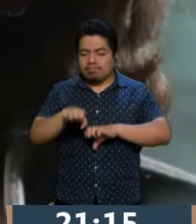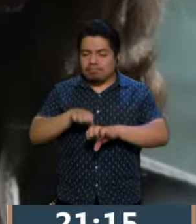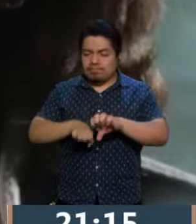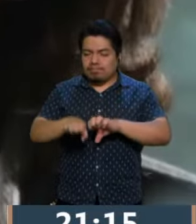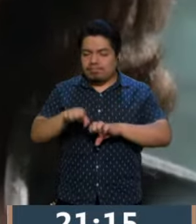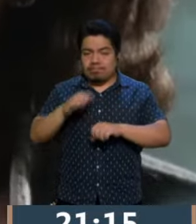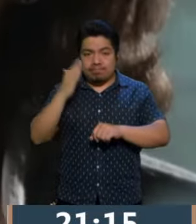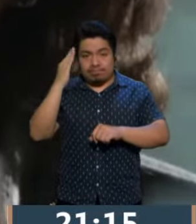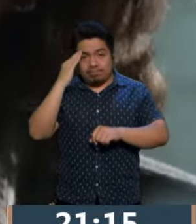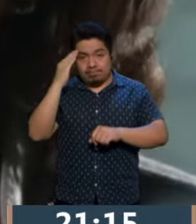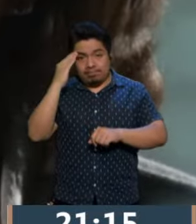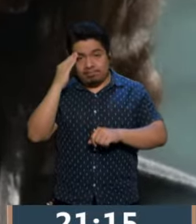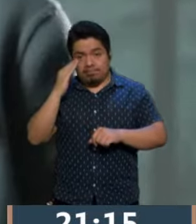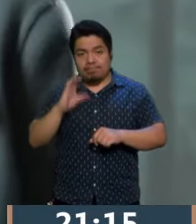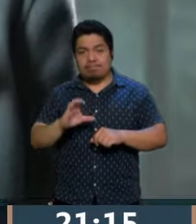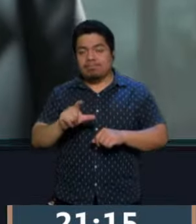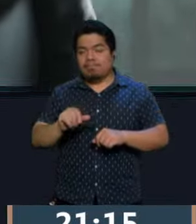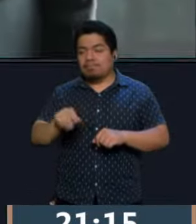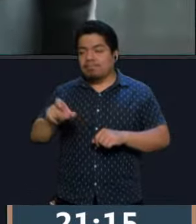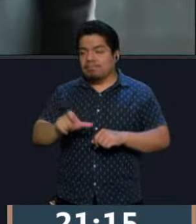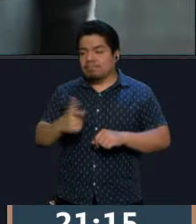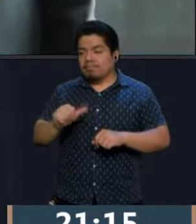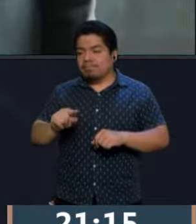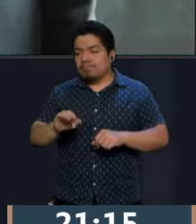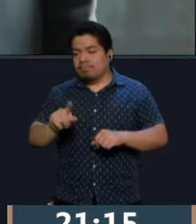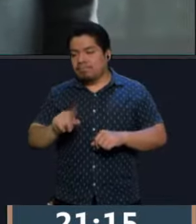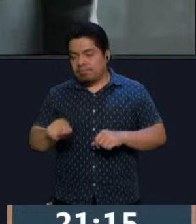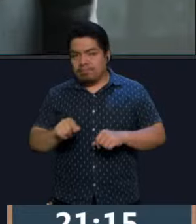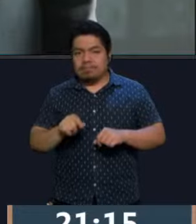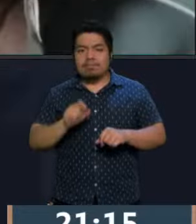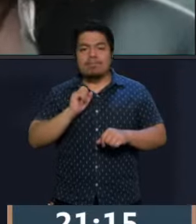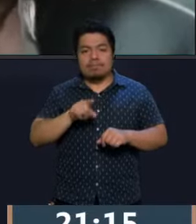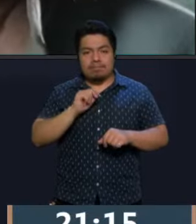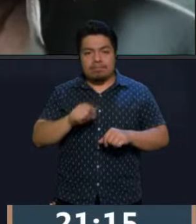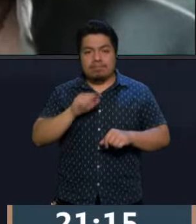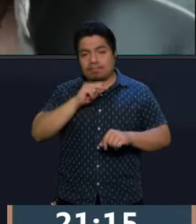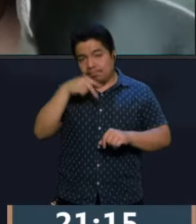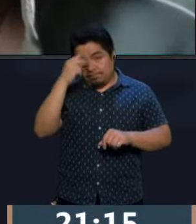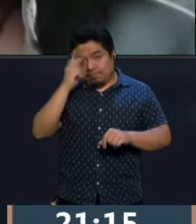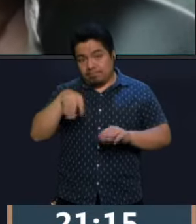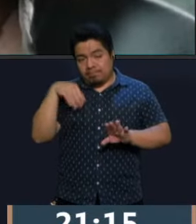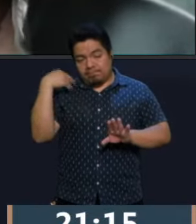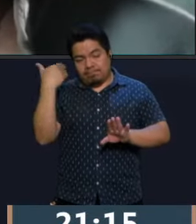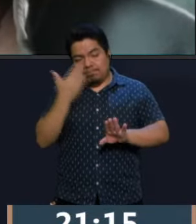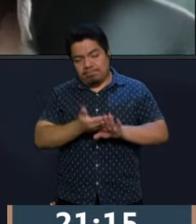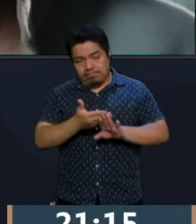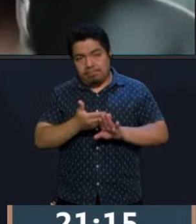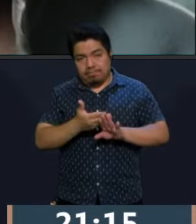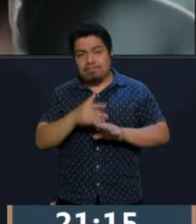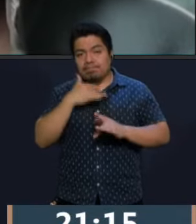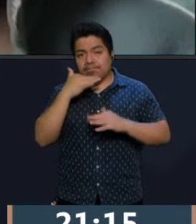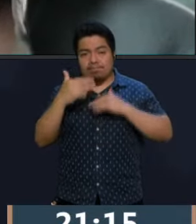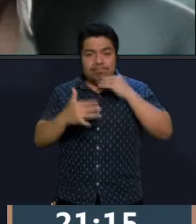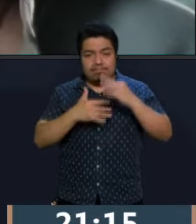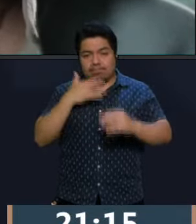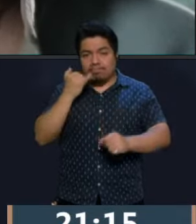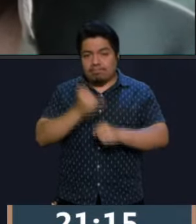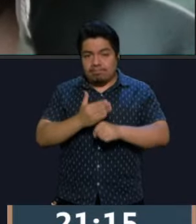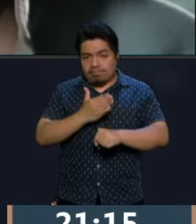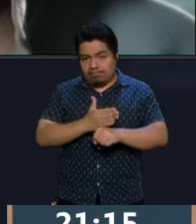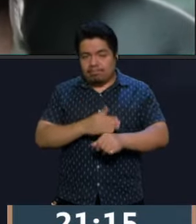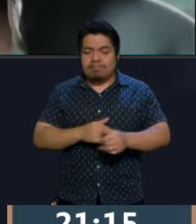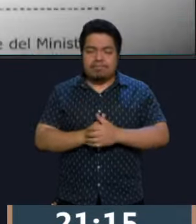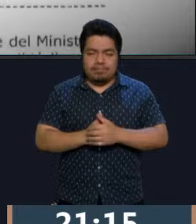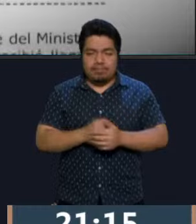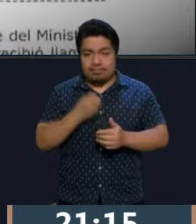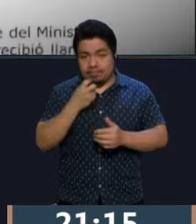líder de la oposición, Claudio X González Guajardo, que es Mexicanos contra la Corrupción e la Impunidad. Entonces, dejando en claro por qué es de interés